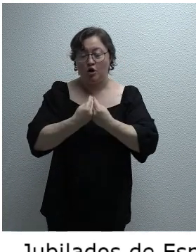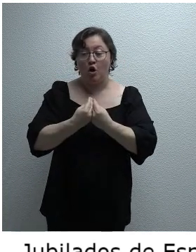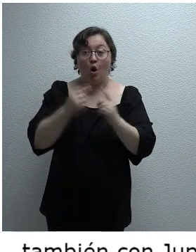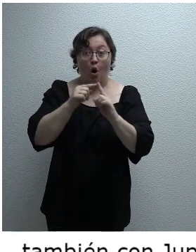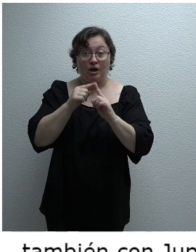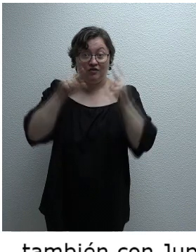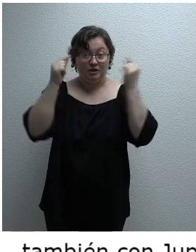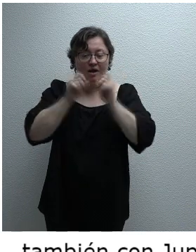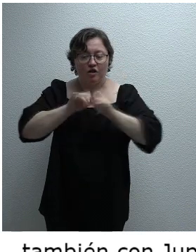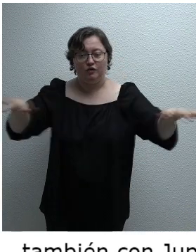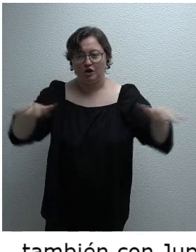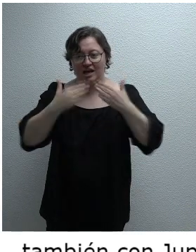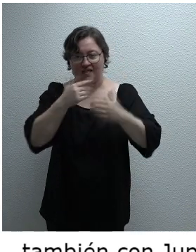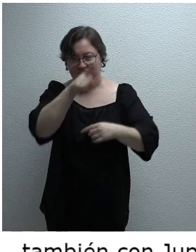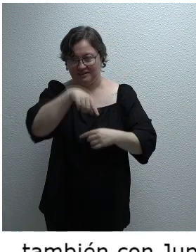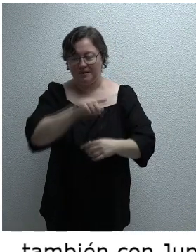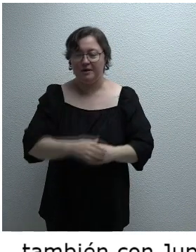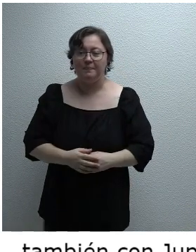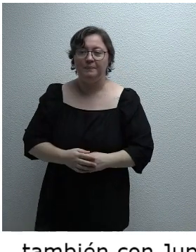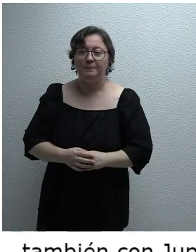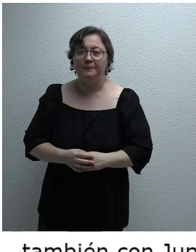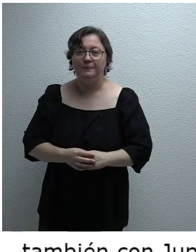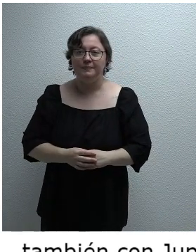éxito de este seminario. Muy bien.